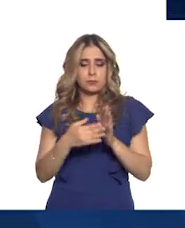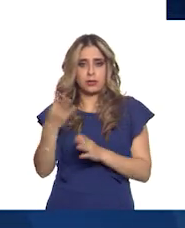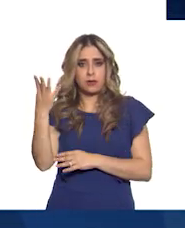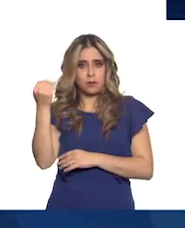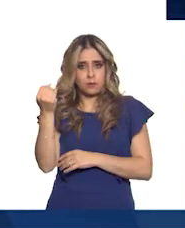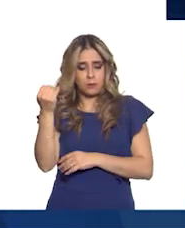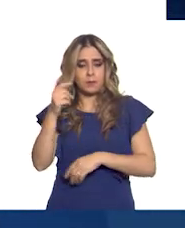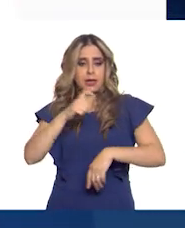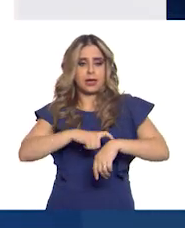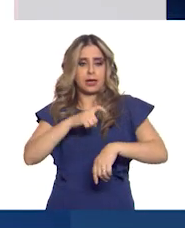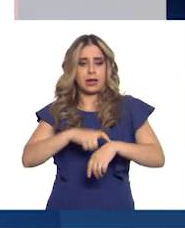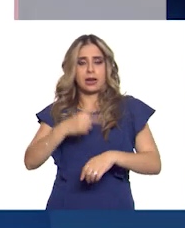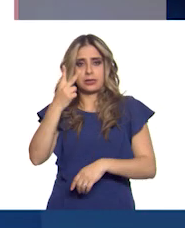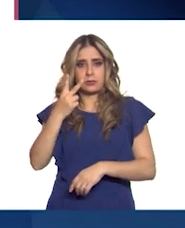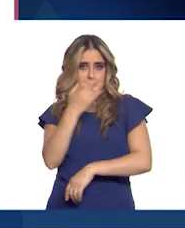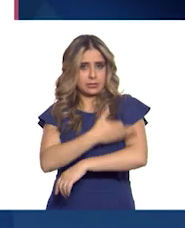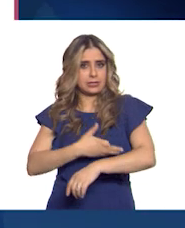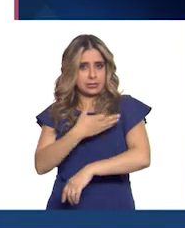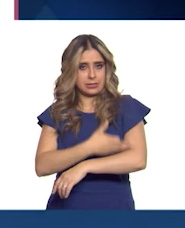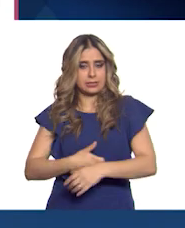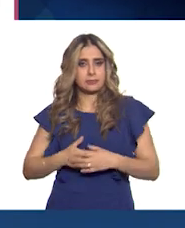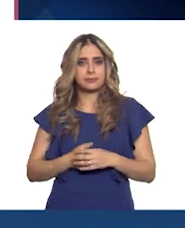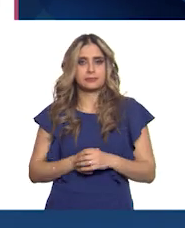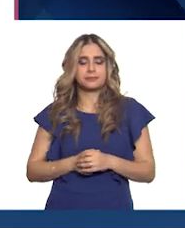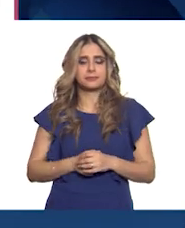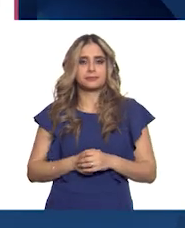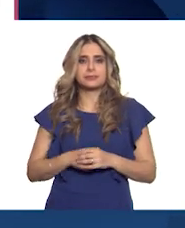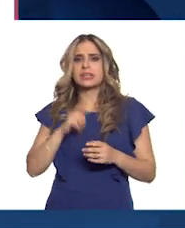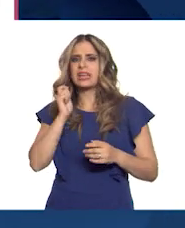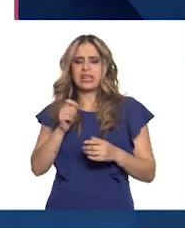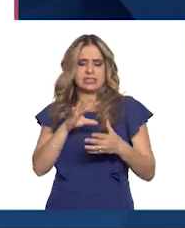2009 a las 14 horas. Y dice así: